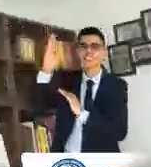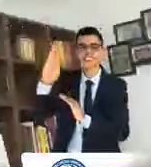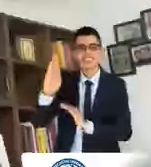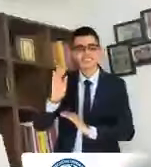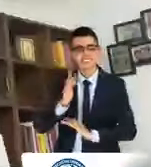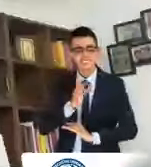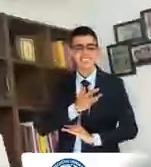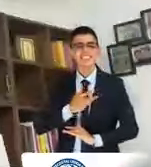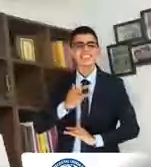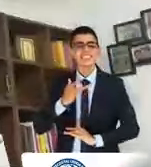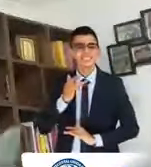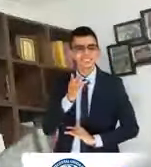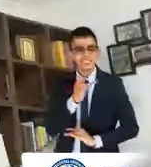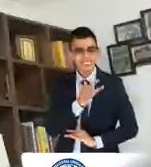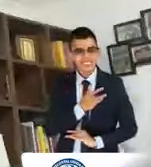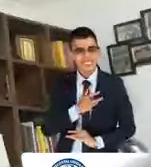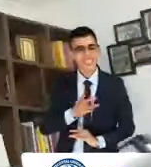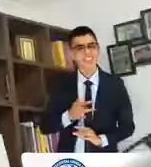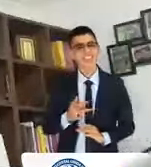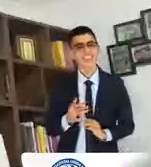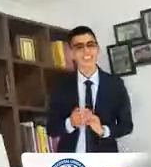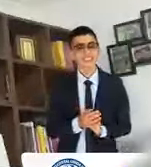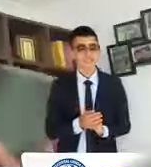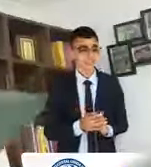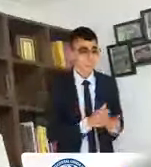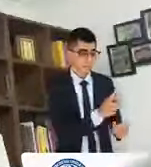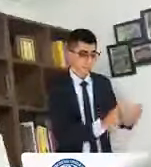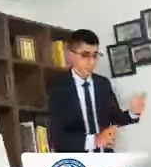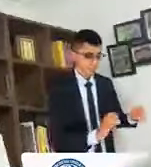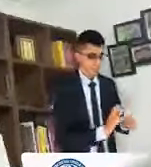pueblo cantaba y glorificaba de gozo.